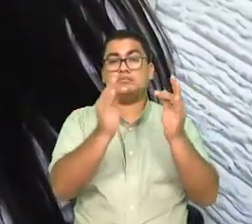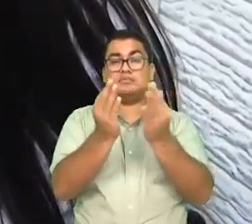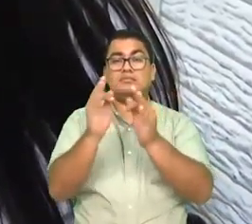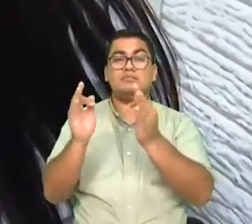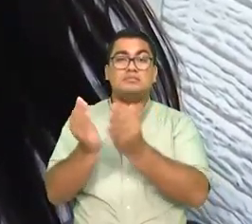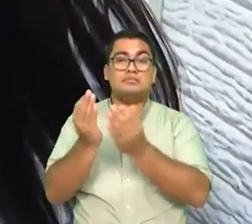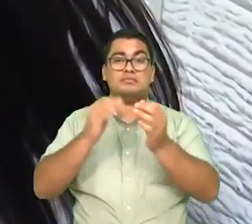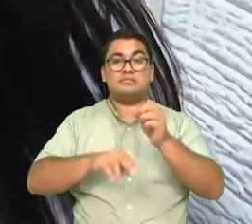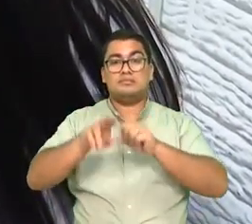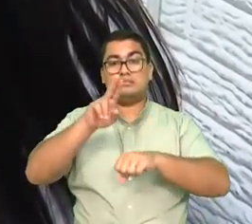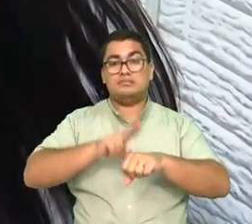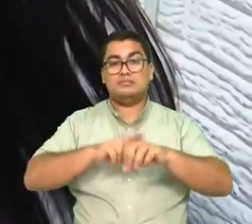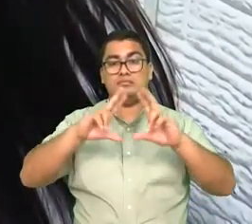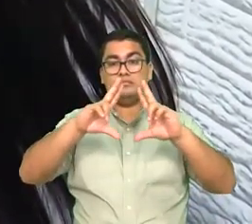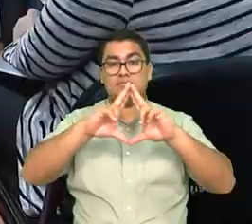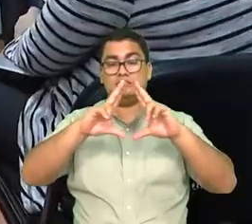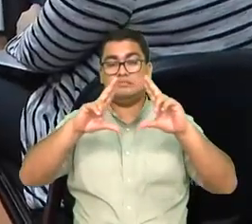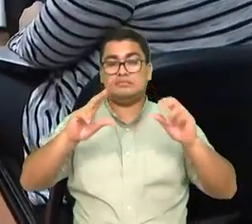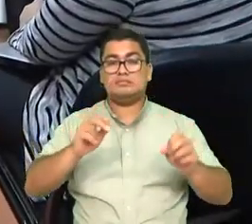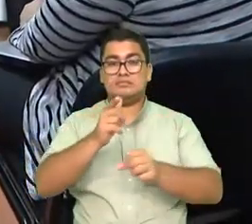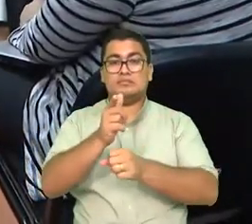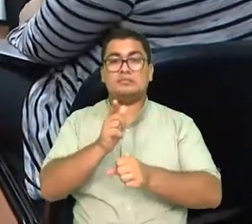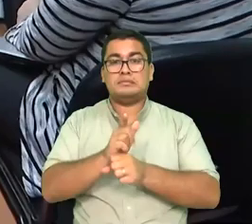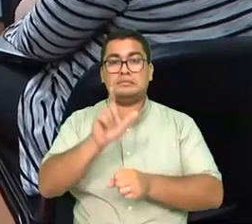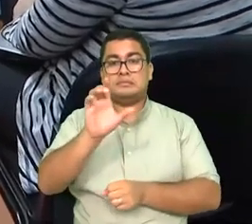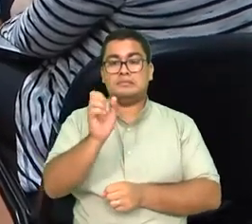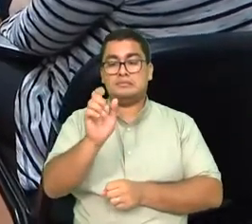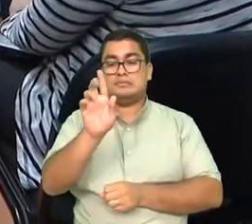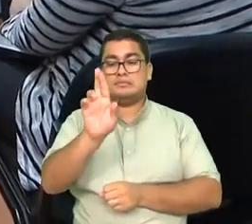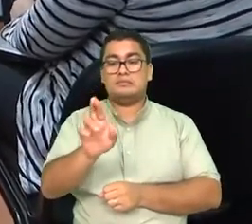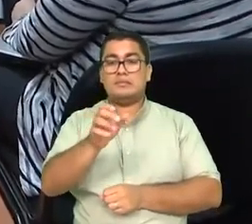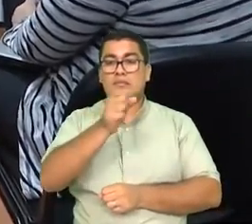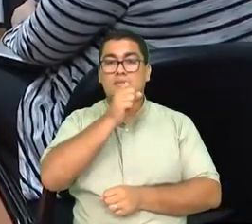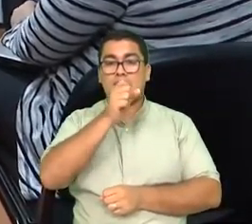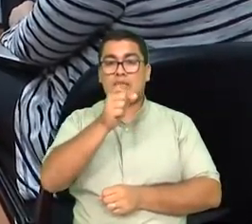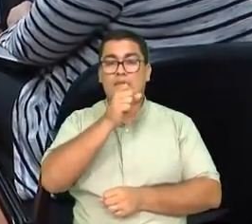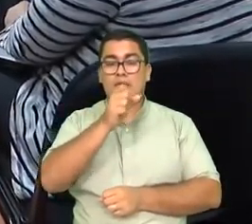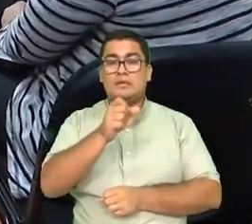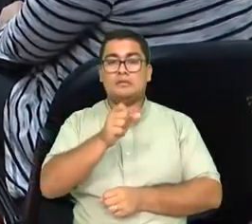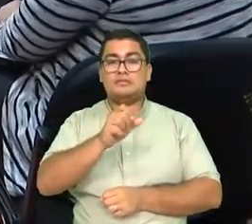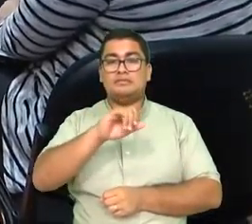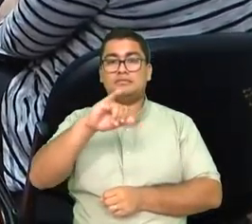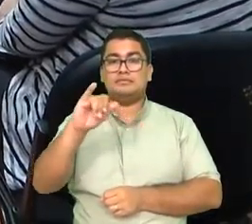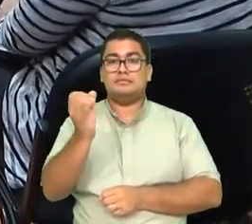territorio nacional. Con cámara de Lester Mora, informó para el canal parlamentario Jonathan